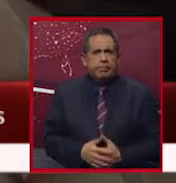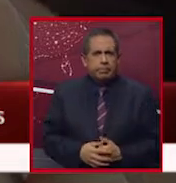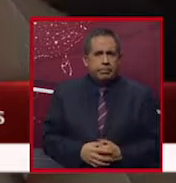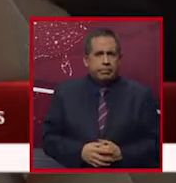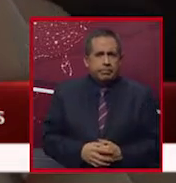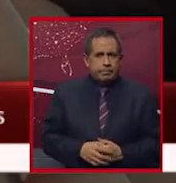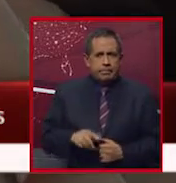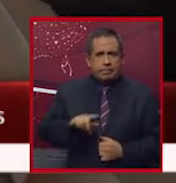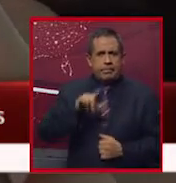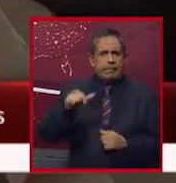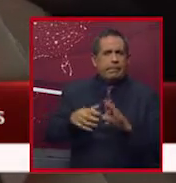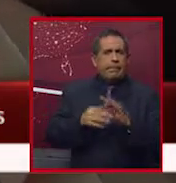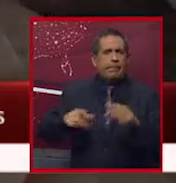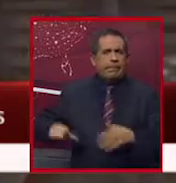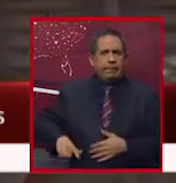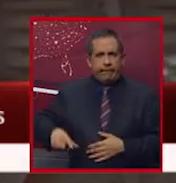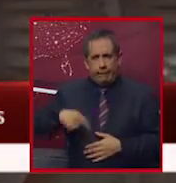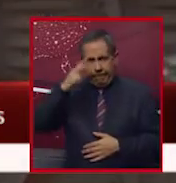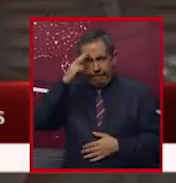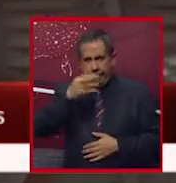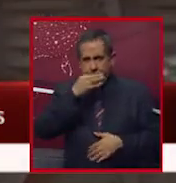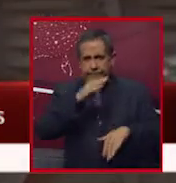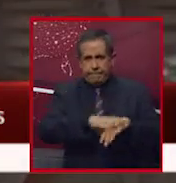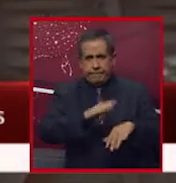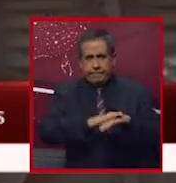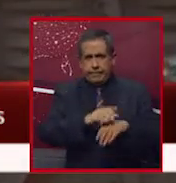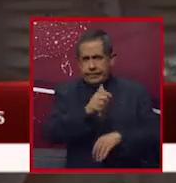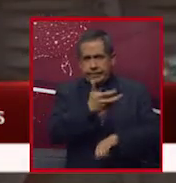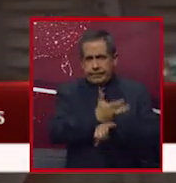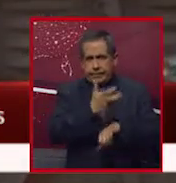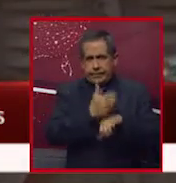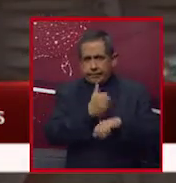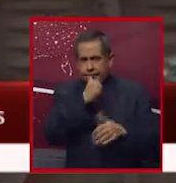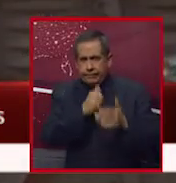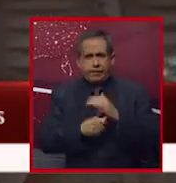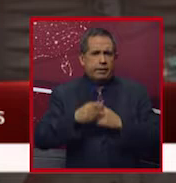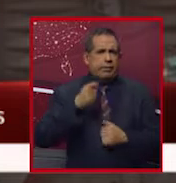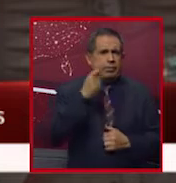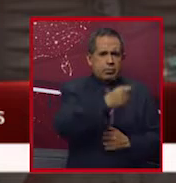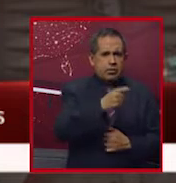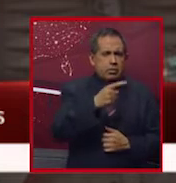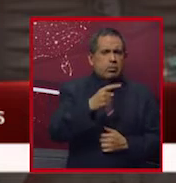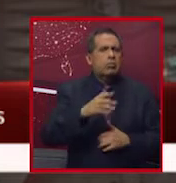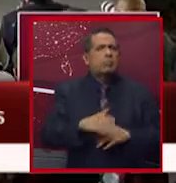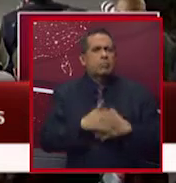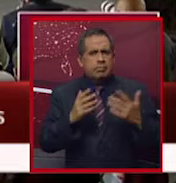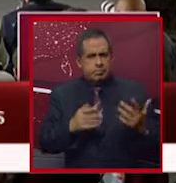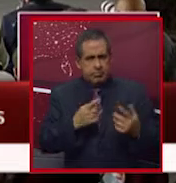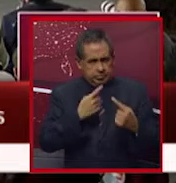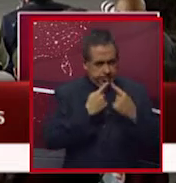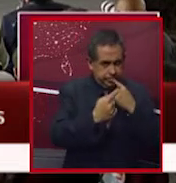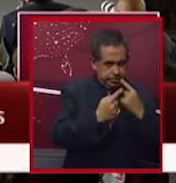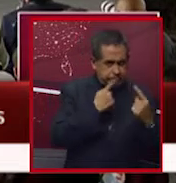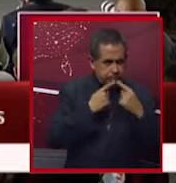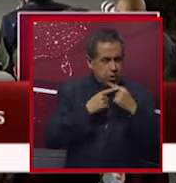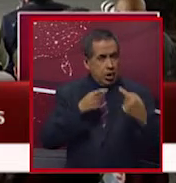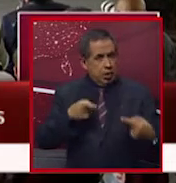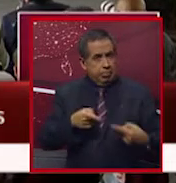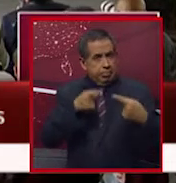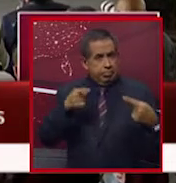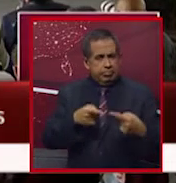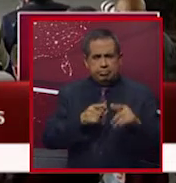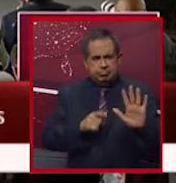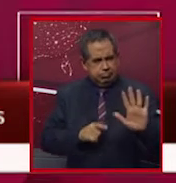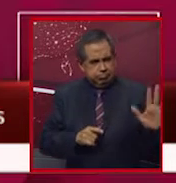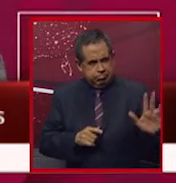el gobierno mexicano envió al presidente de Estados Unidos una carta donde se pronuncia por el diálogo y no por la